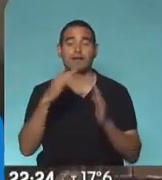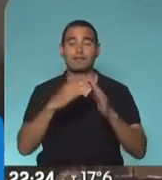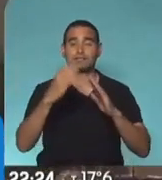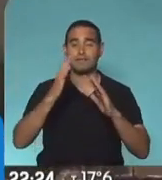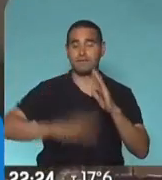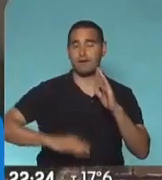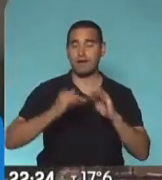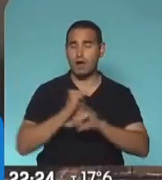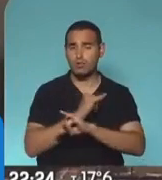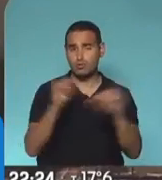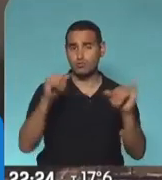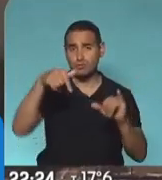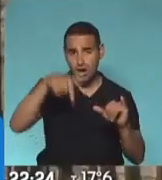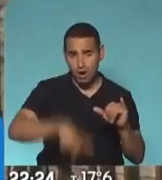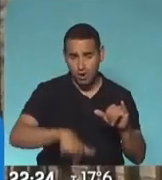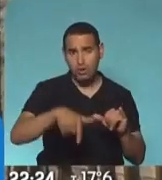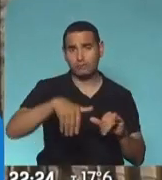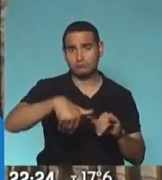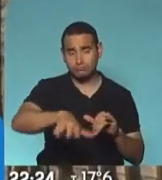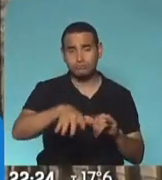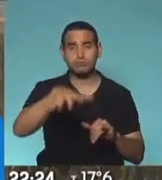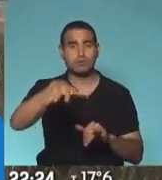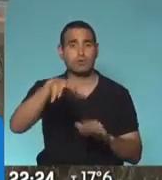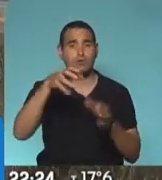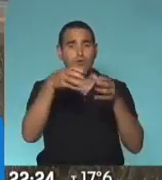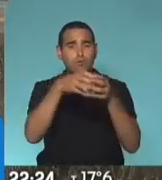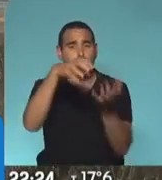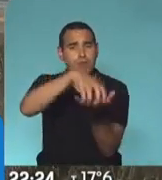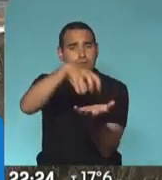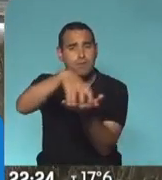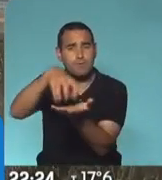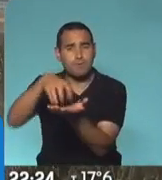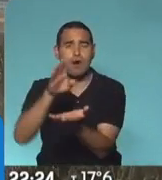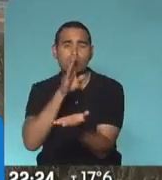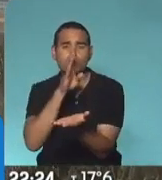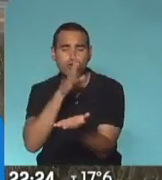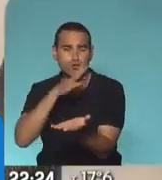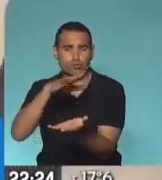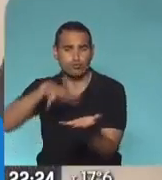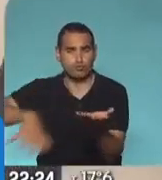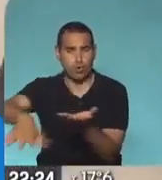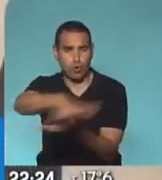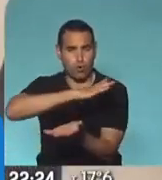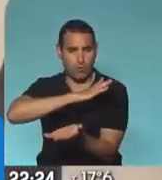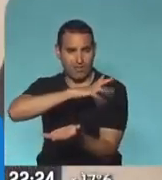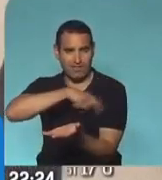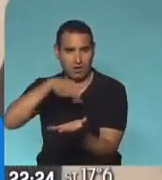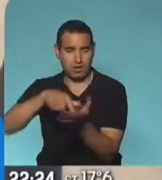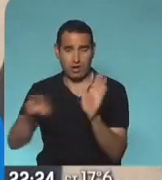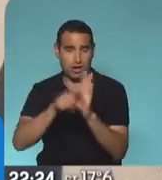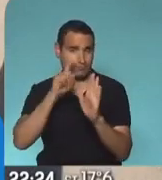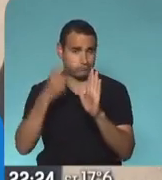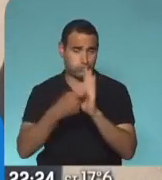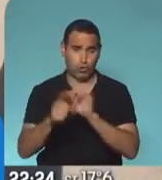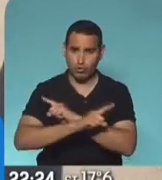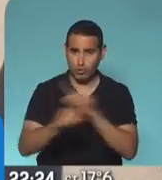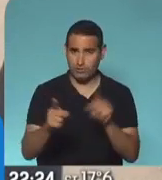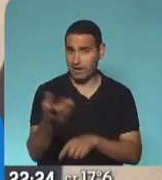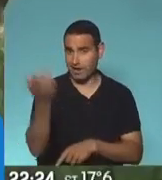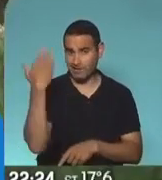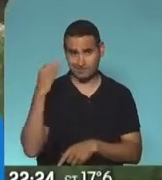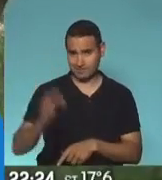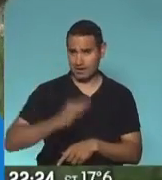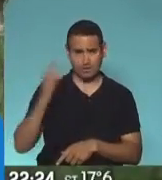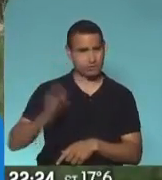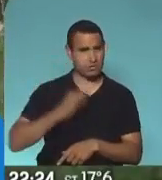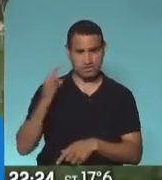no considerará ilegales los asentamientos israelíes en territorio palestino, marcando así un apartamiento de una doctrina de décadas